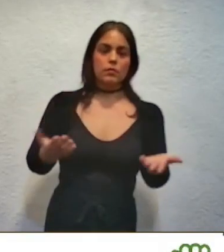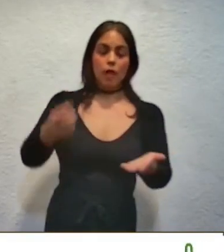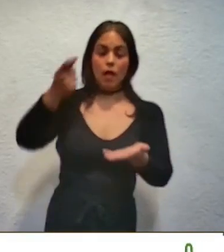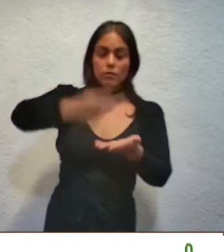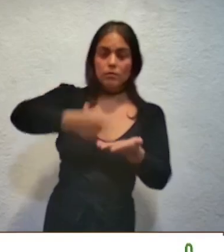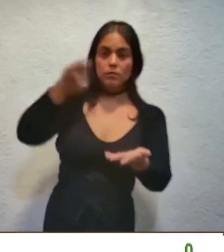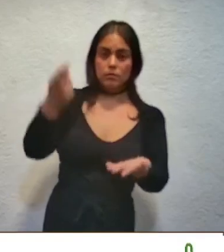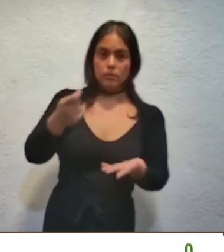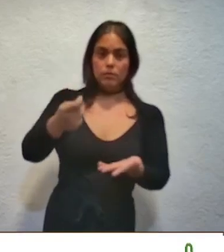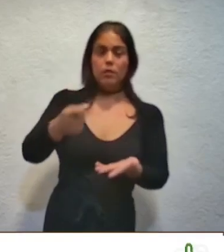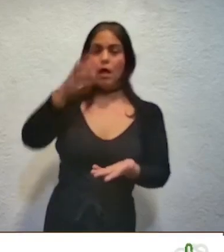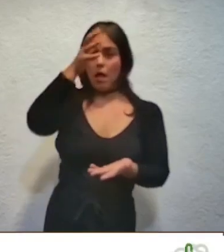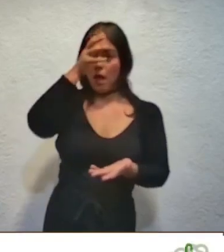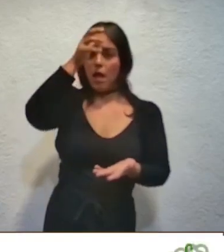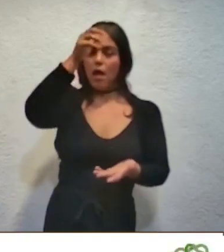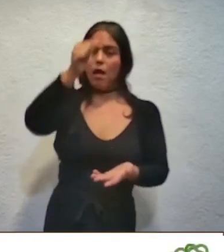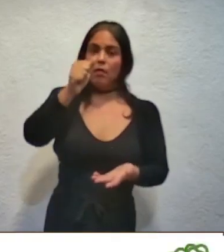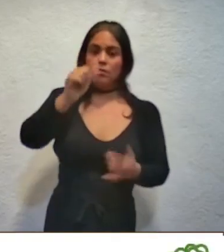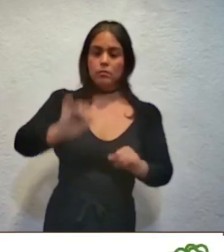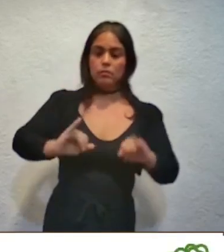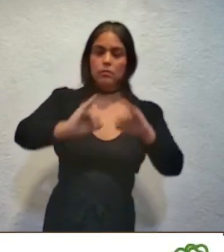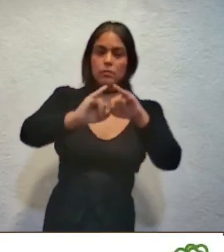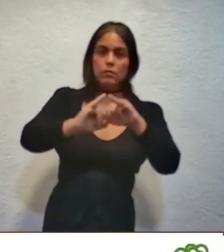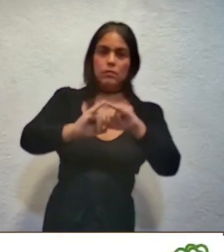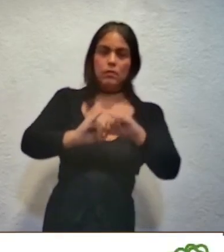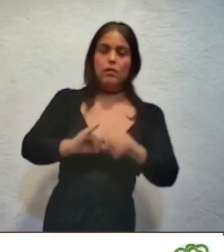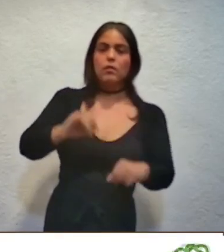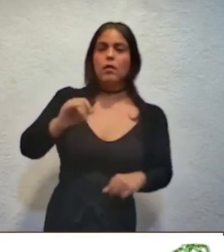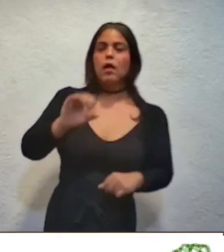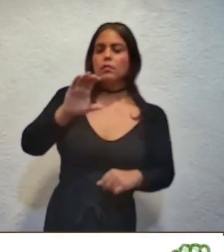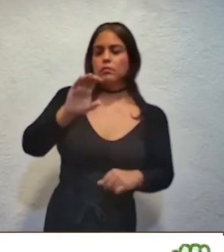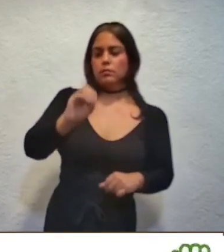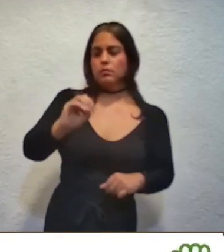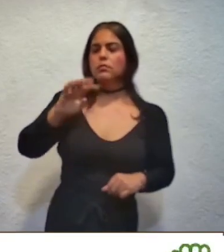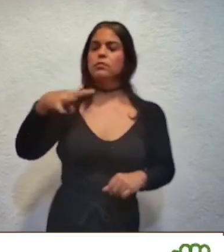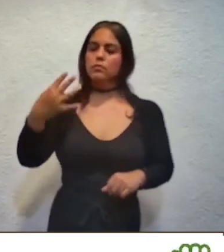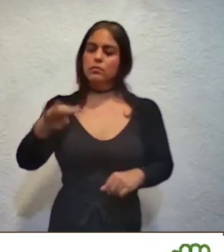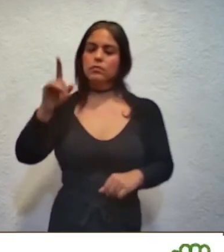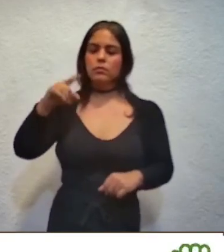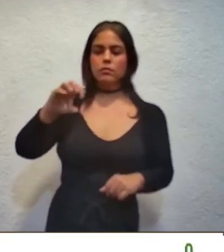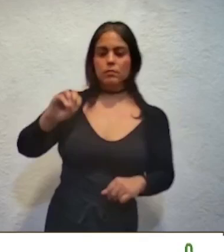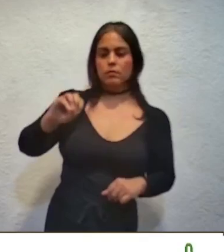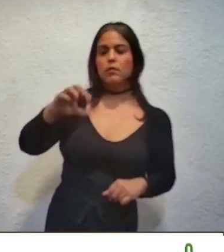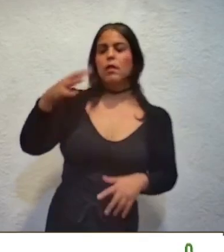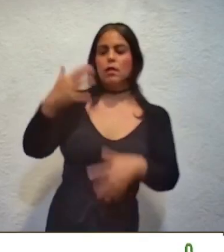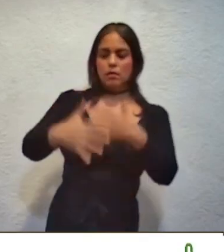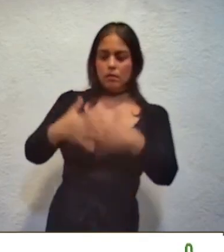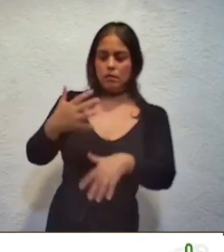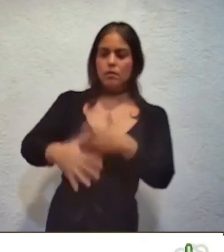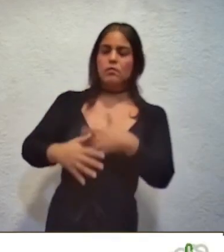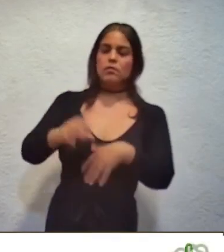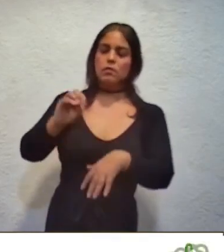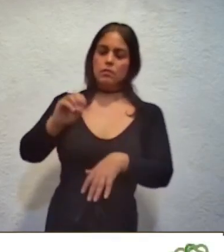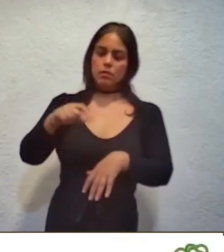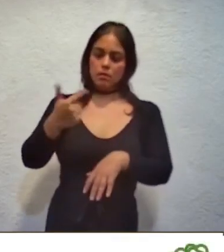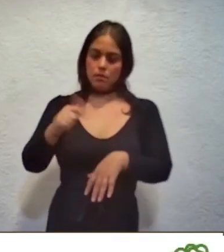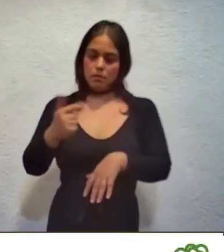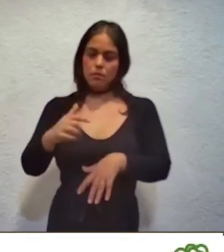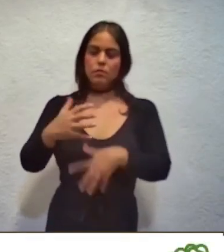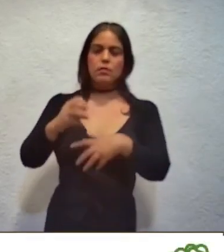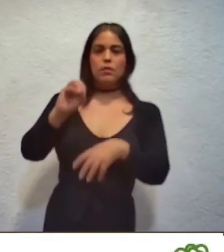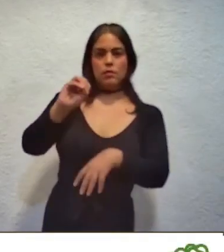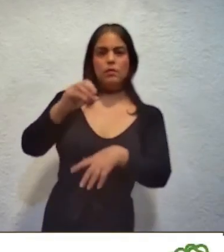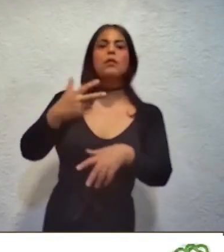sentencias convenio e instituto, identificadas con las claves 014, 015, 011, 012 y